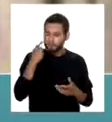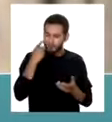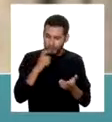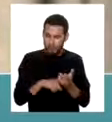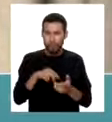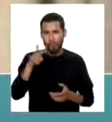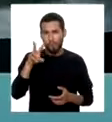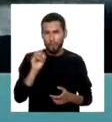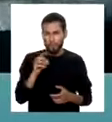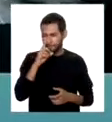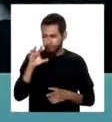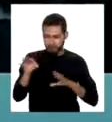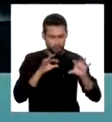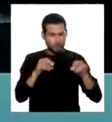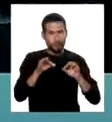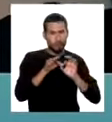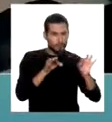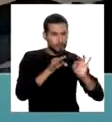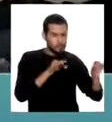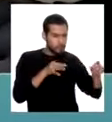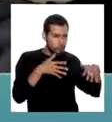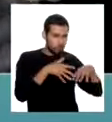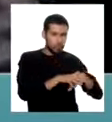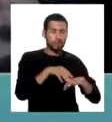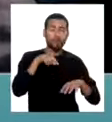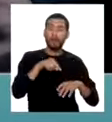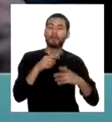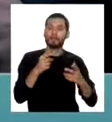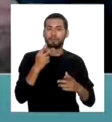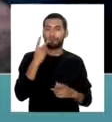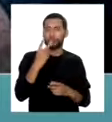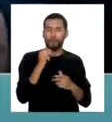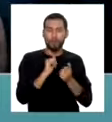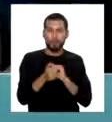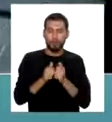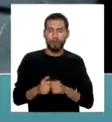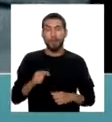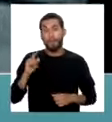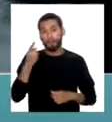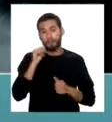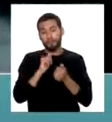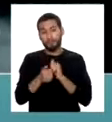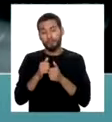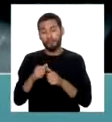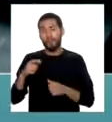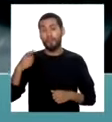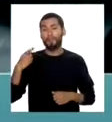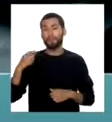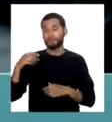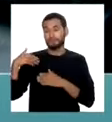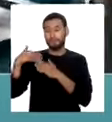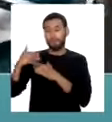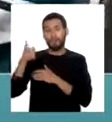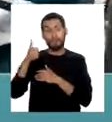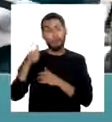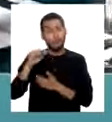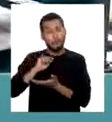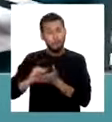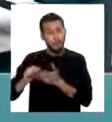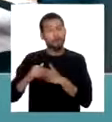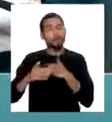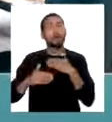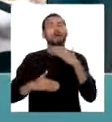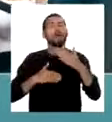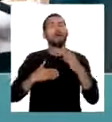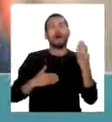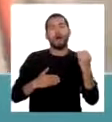identificar 20 emprendimientos rurales inclusivos, y para eso se hacen 2 concursos. Primer concurso al 10º mes de ejecutado y luego al